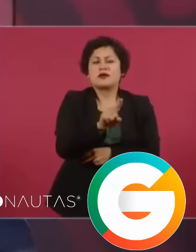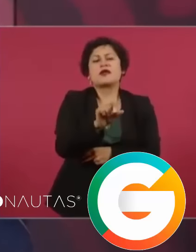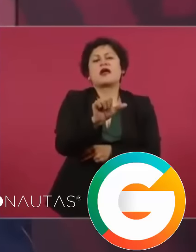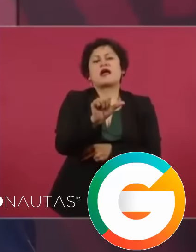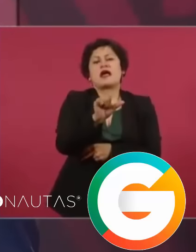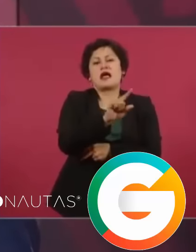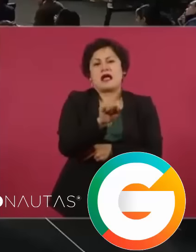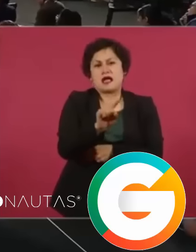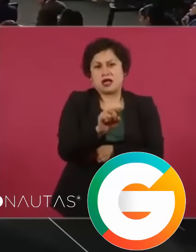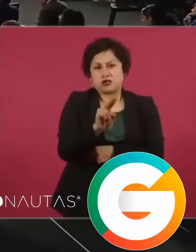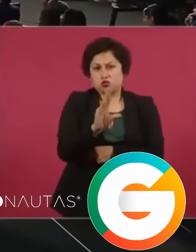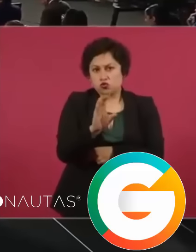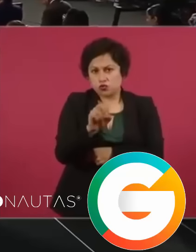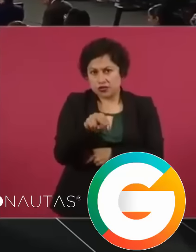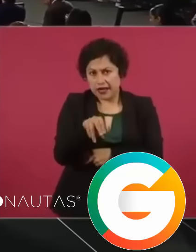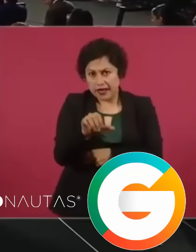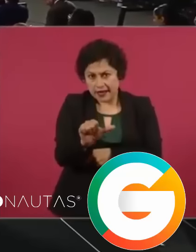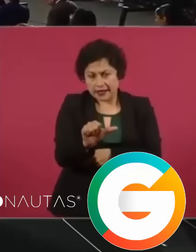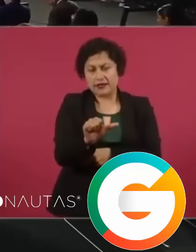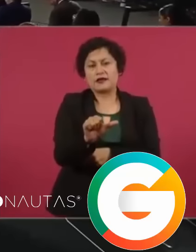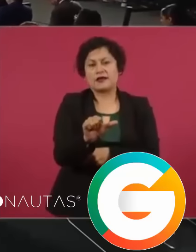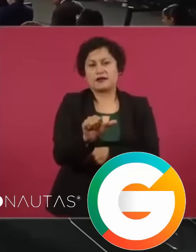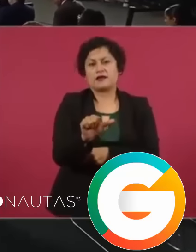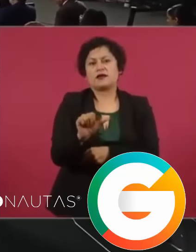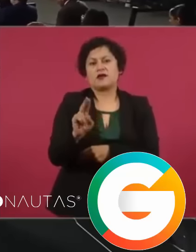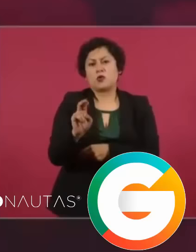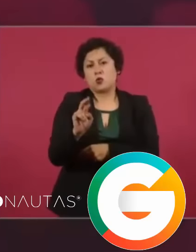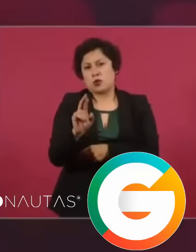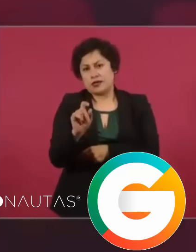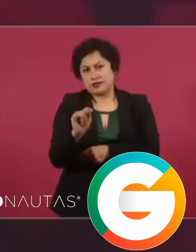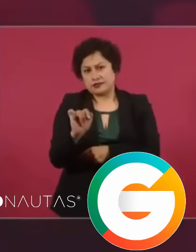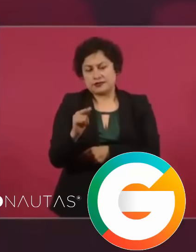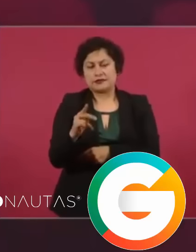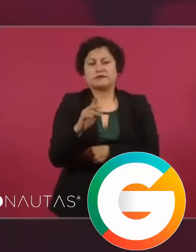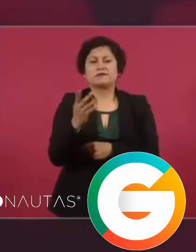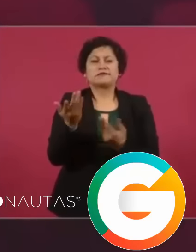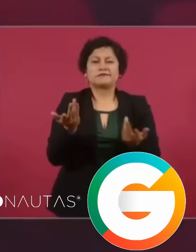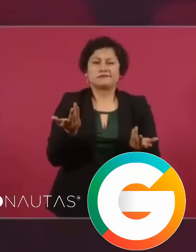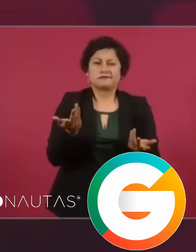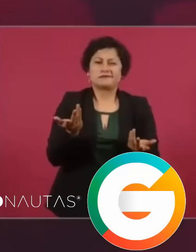Azucena Arestigui, Urestigui, pero